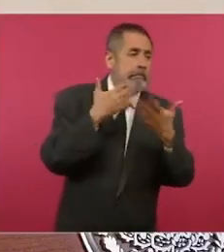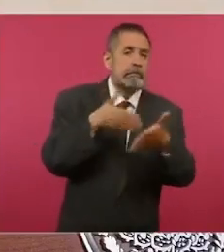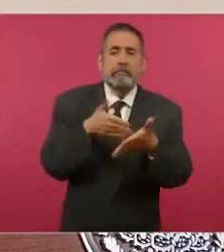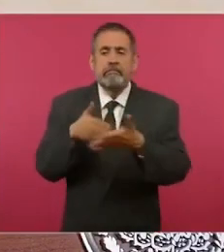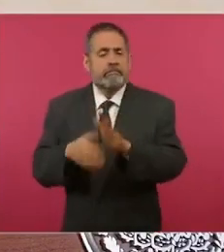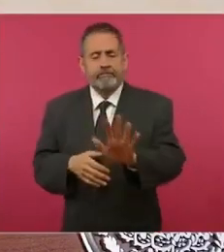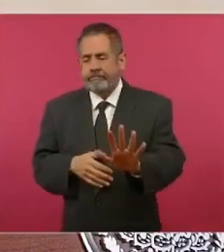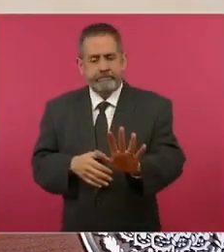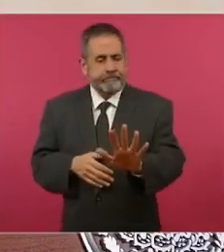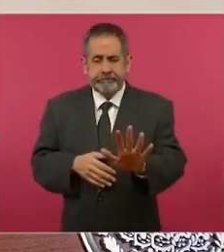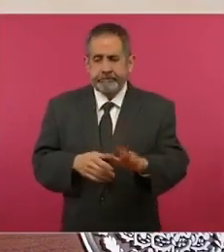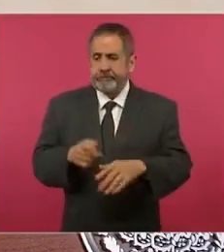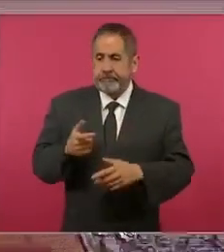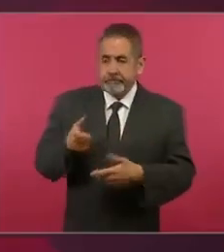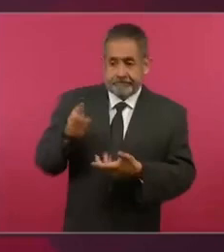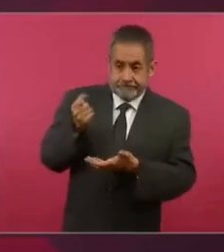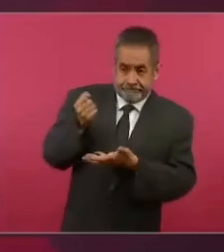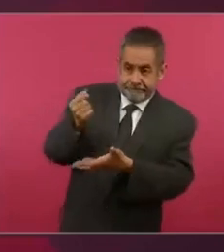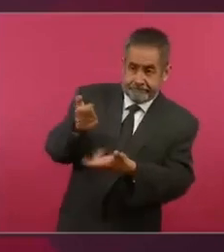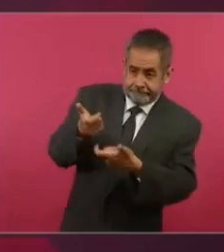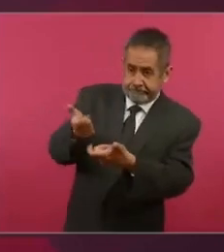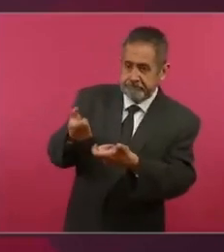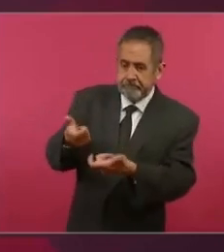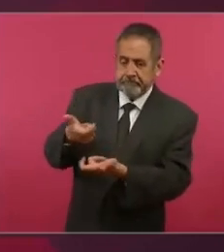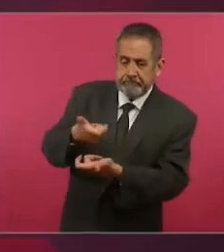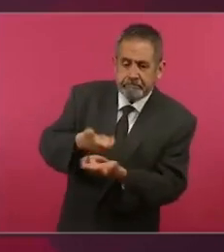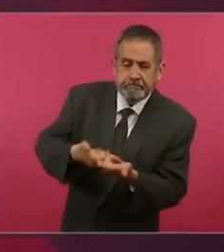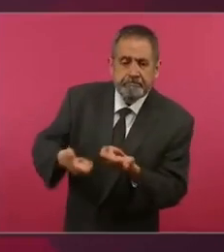sino se reactiva la economía, se reactiva el comercio